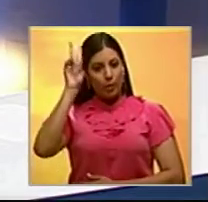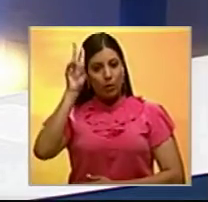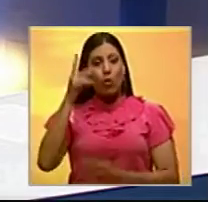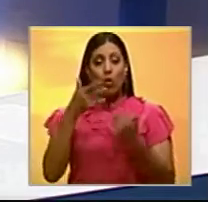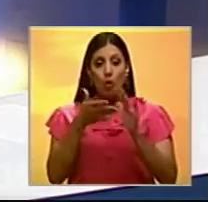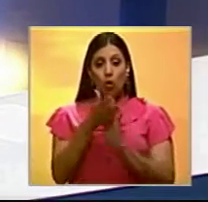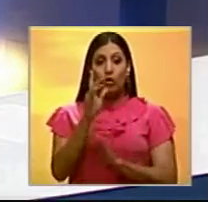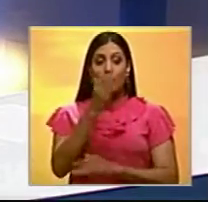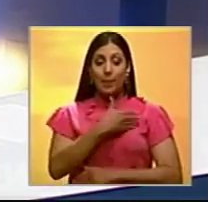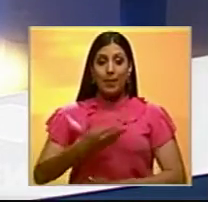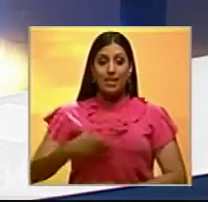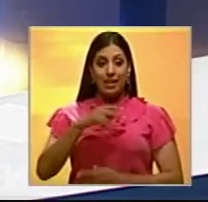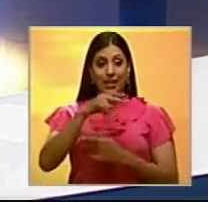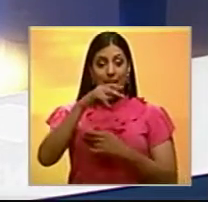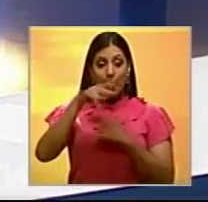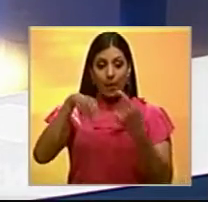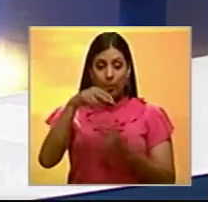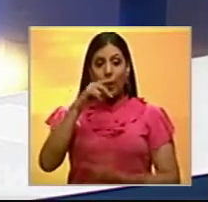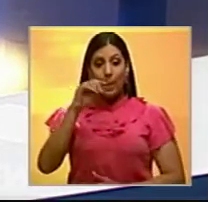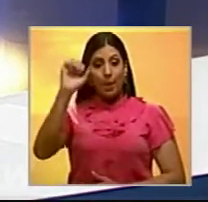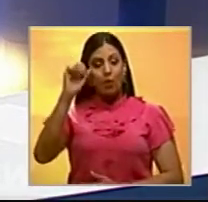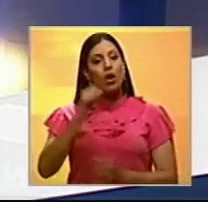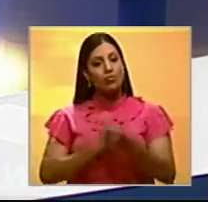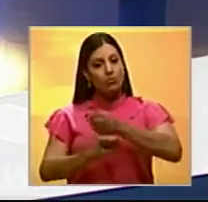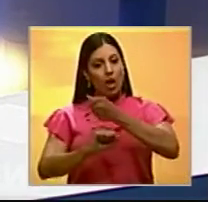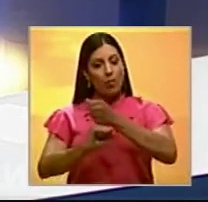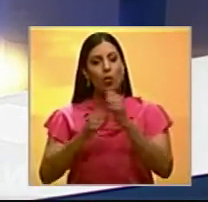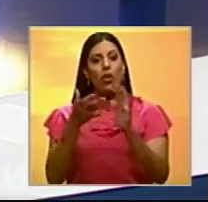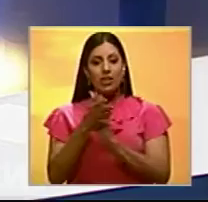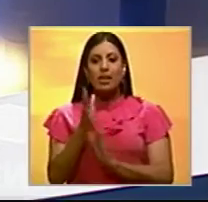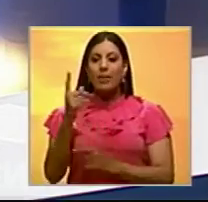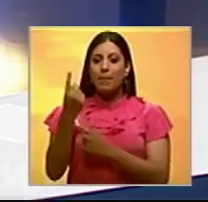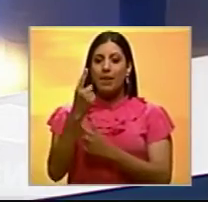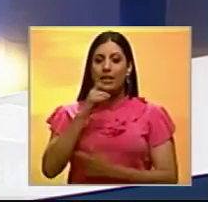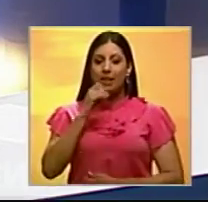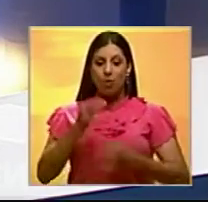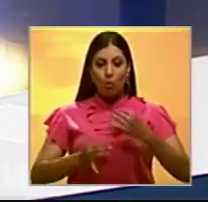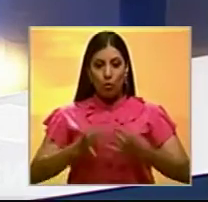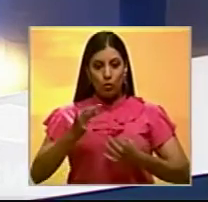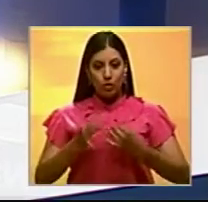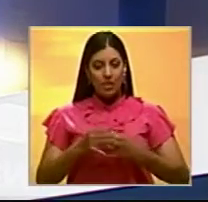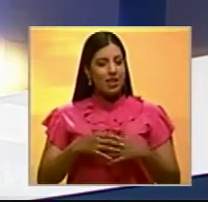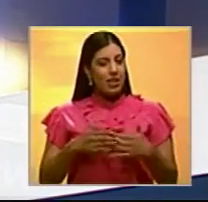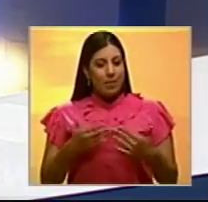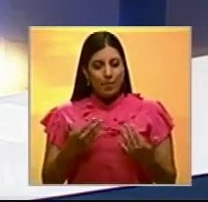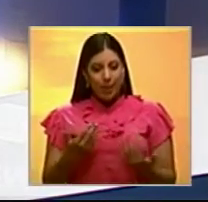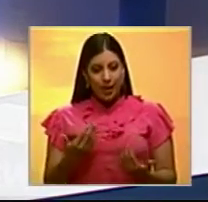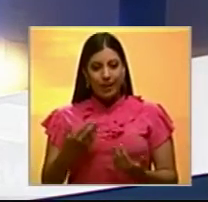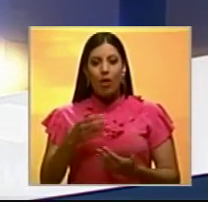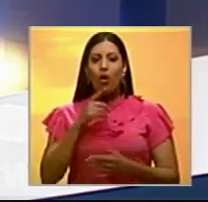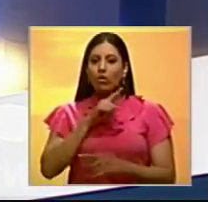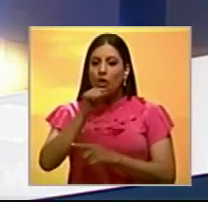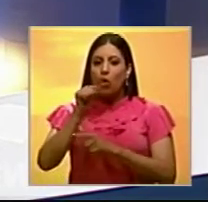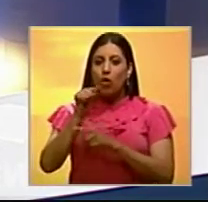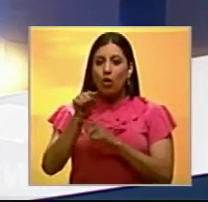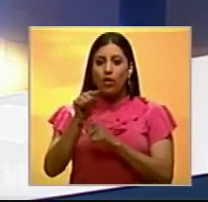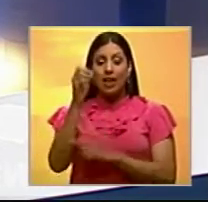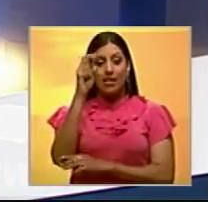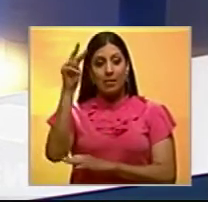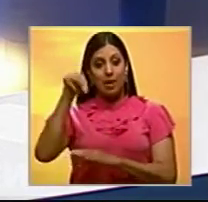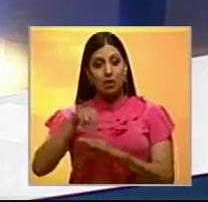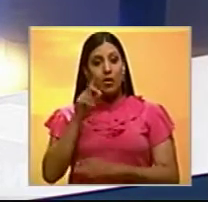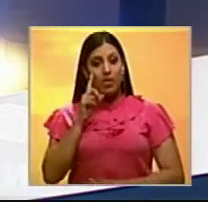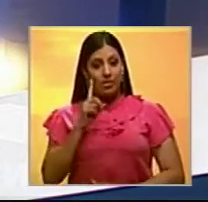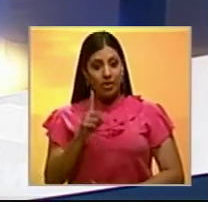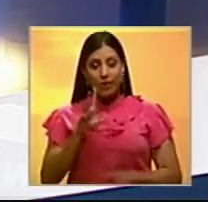El presidente de la República, Nicolás Maduro, respaldó la sentencia emitida por el Tribunal Supremo de Justicia en la que se le ordena a la Asamblea